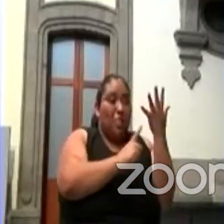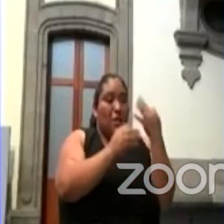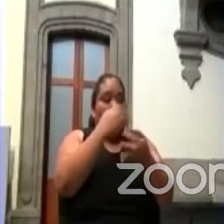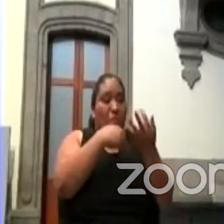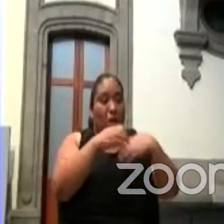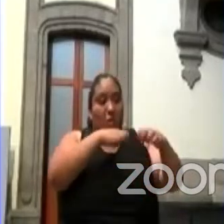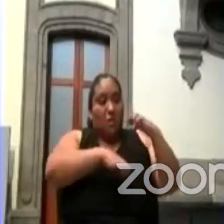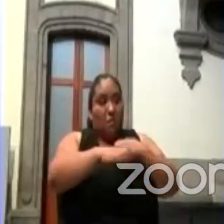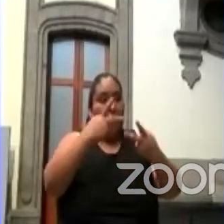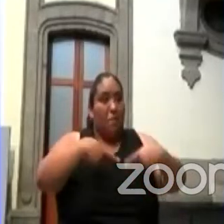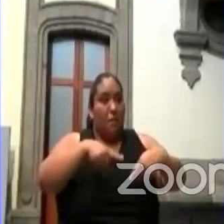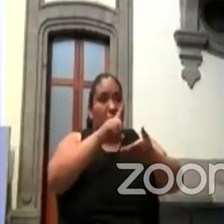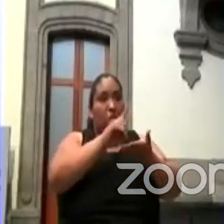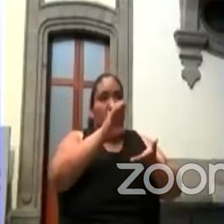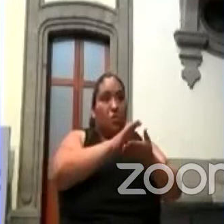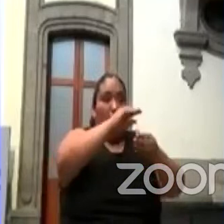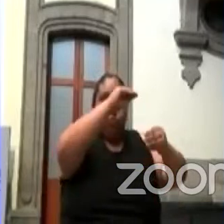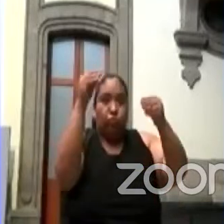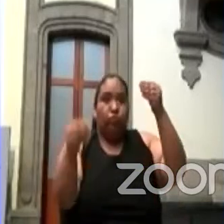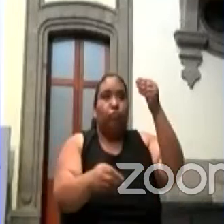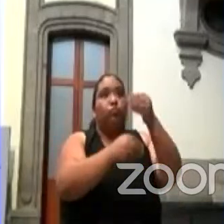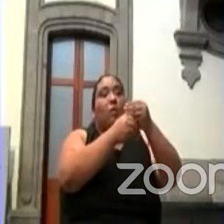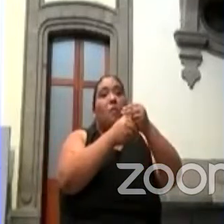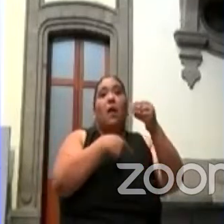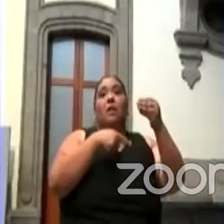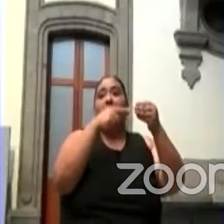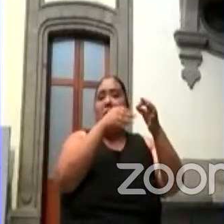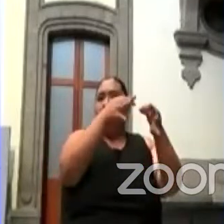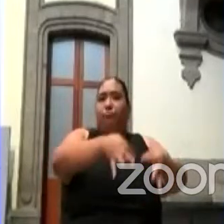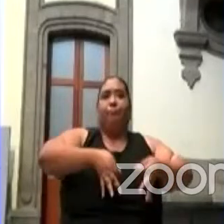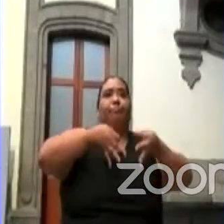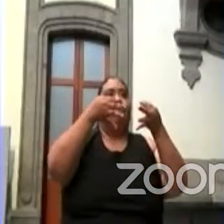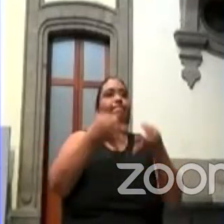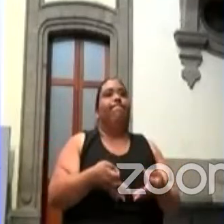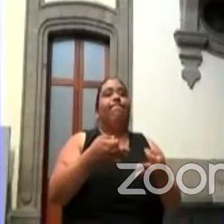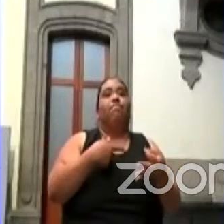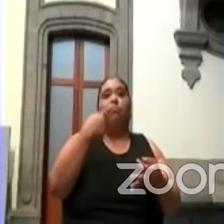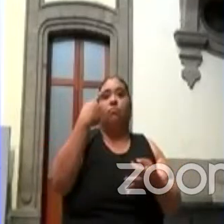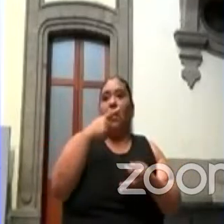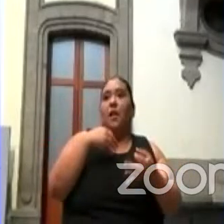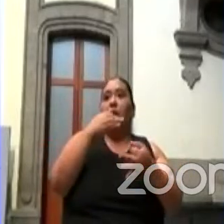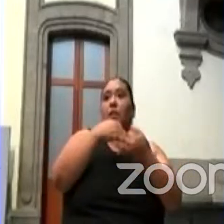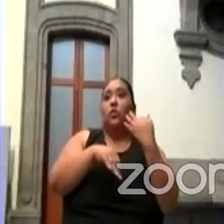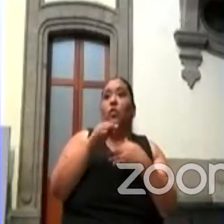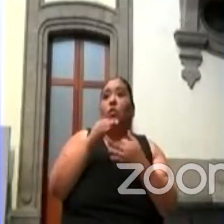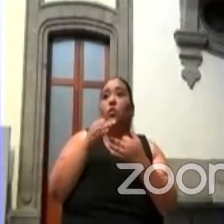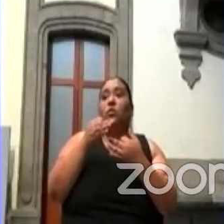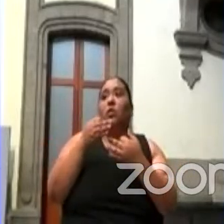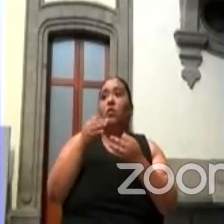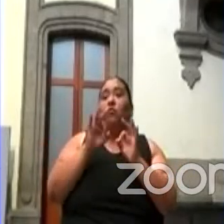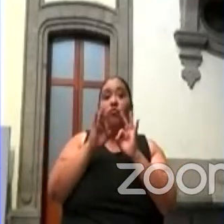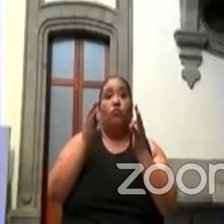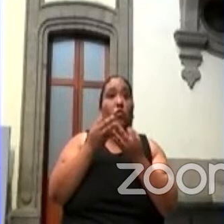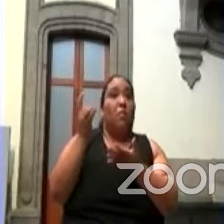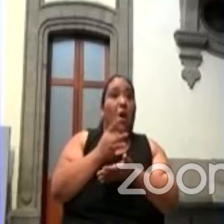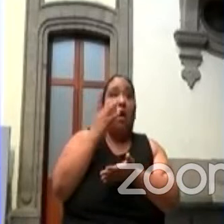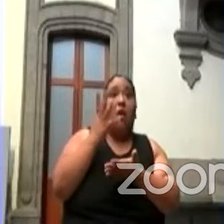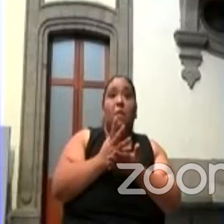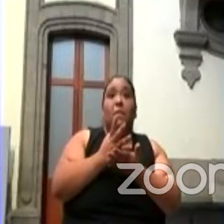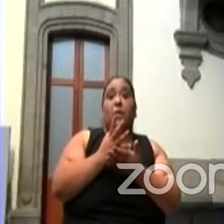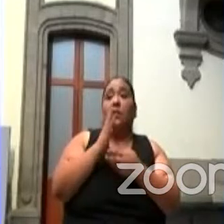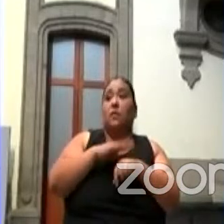discapacidad y empalmarlo perfectamente para que sean perfiles asertivos de manera que no nada más les den el trabajo, sino